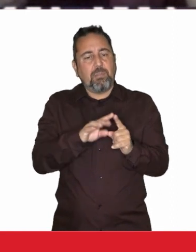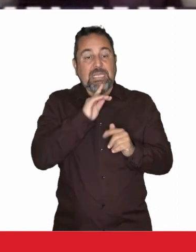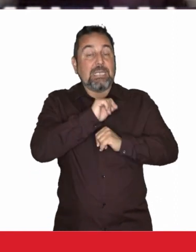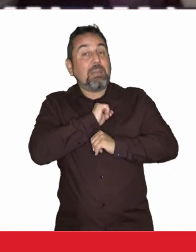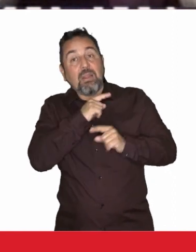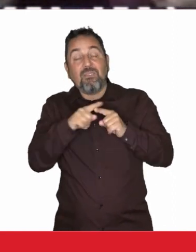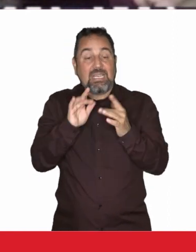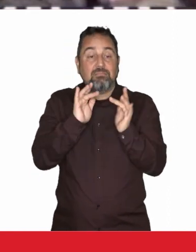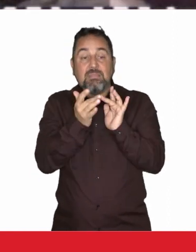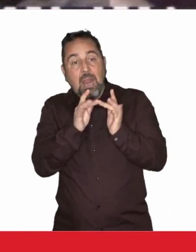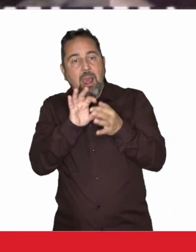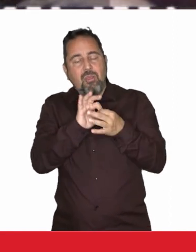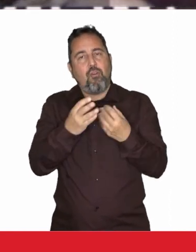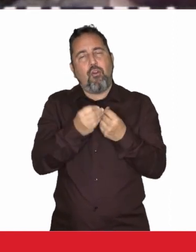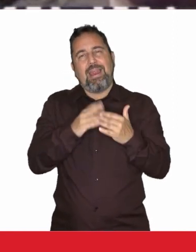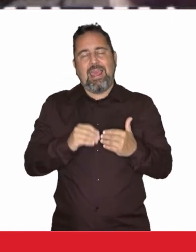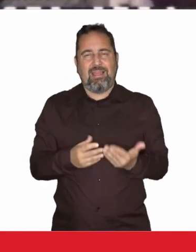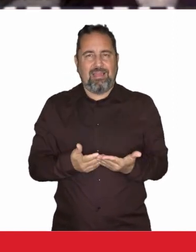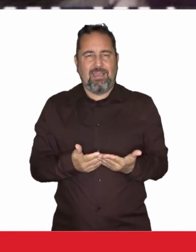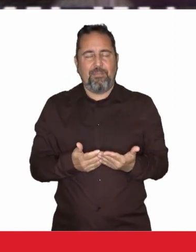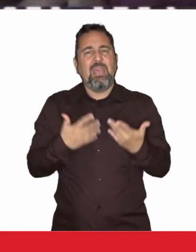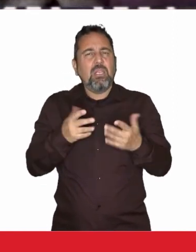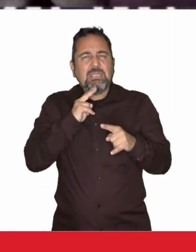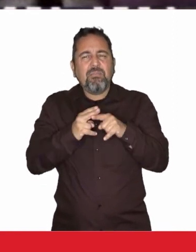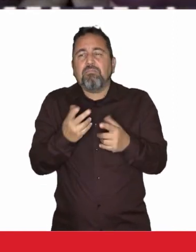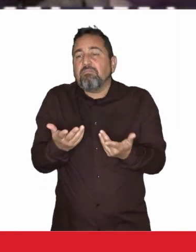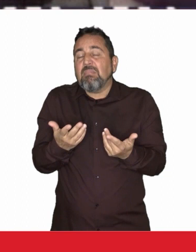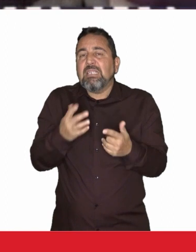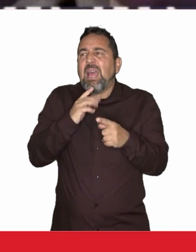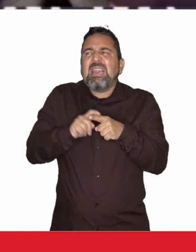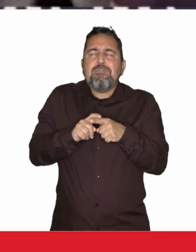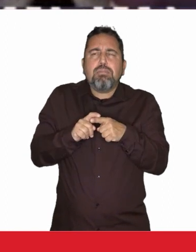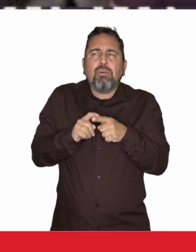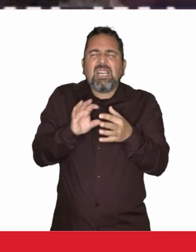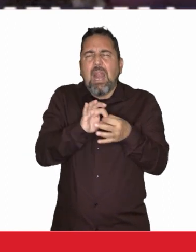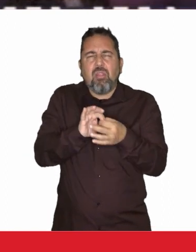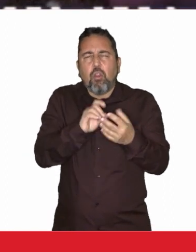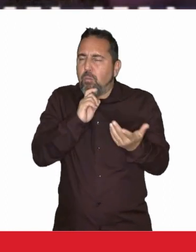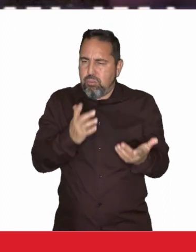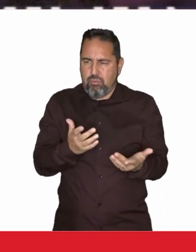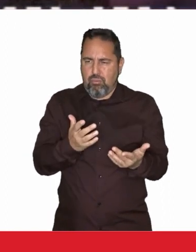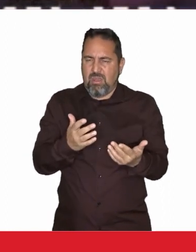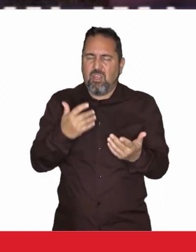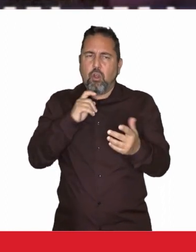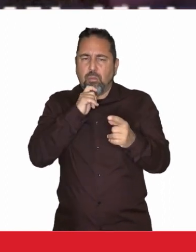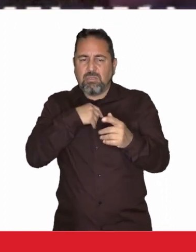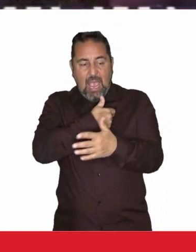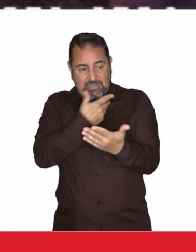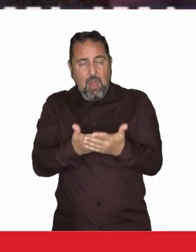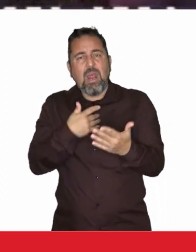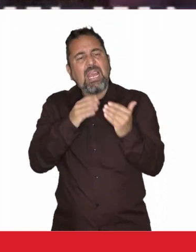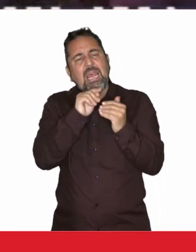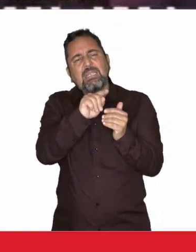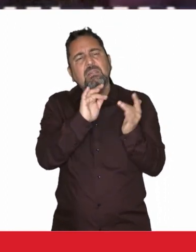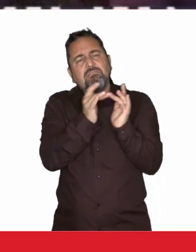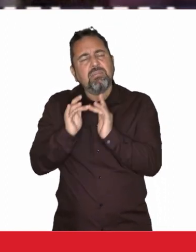esperando diferente relación con su cliente. ¿Qué tipos de relaciones hemos establecido? ¿Sí? Es decir, hasta ahora, ¿cómo nos hemos relacionado